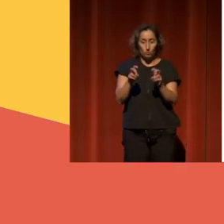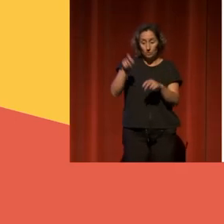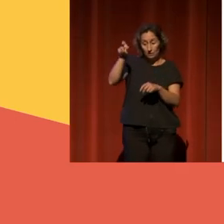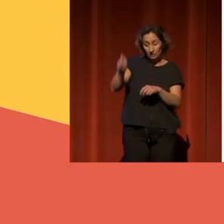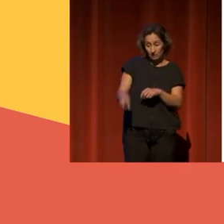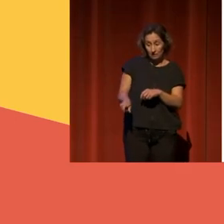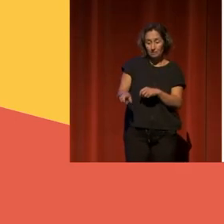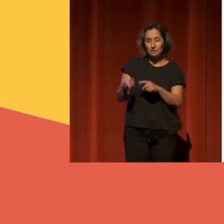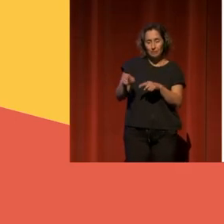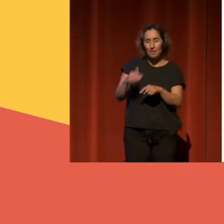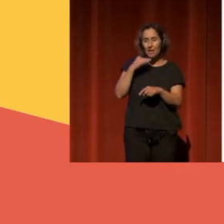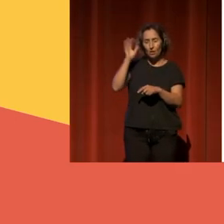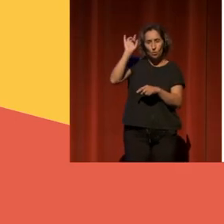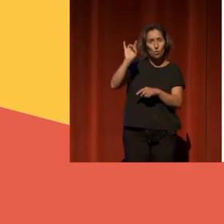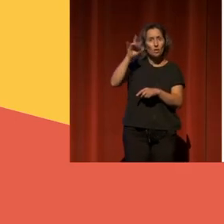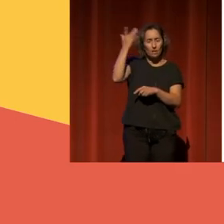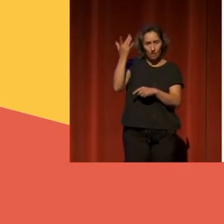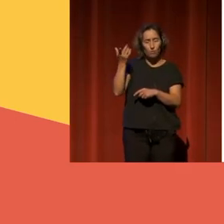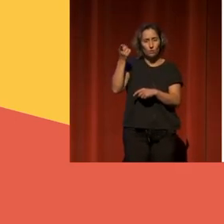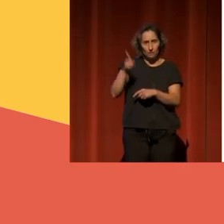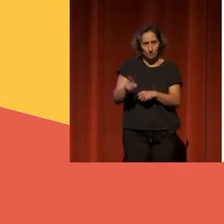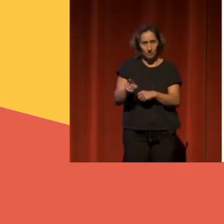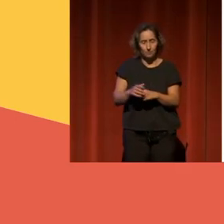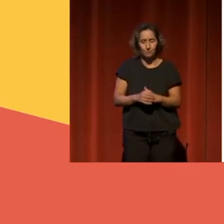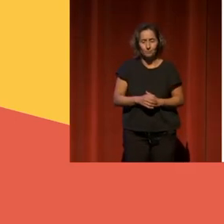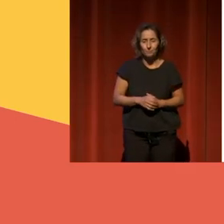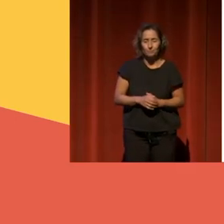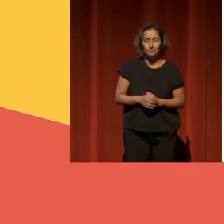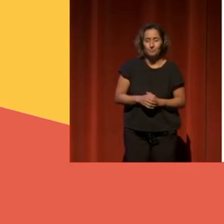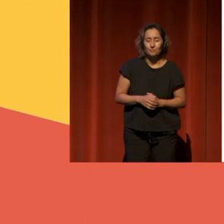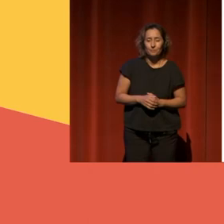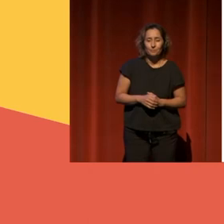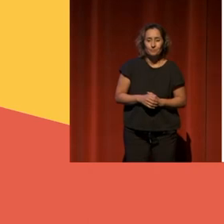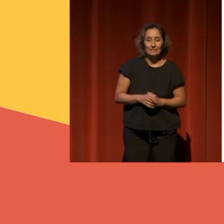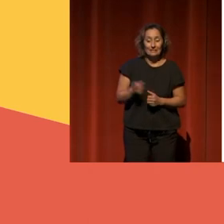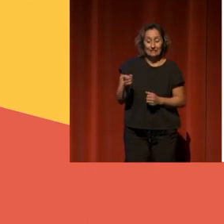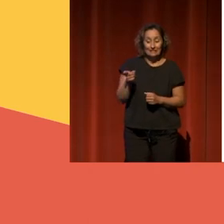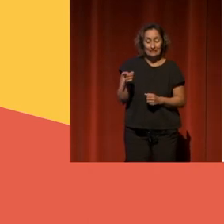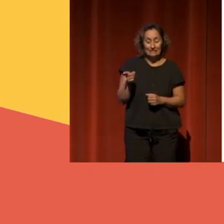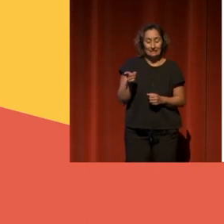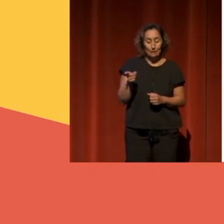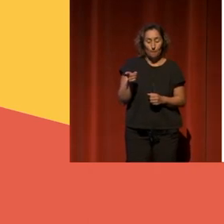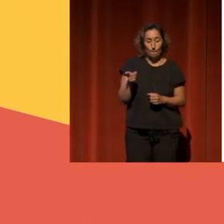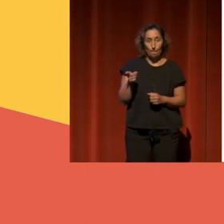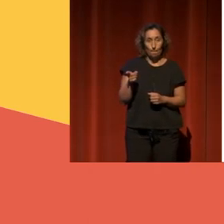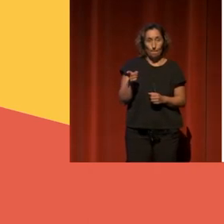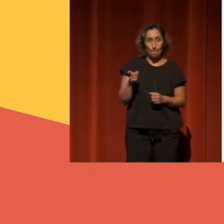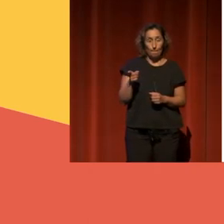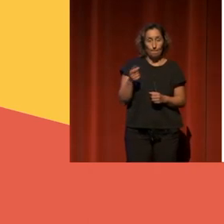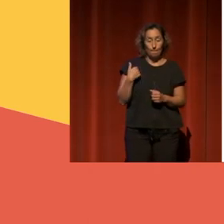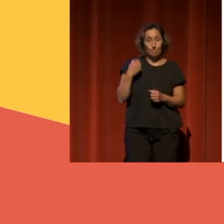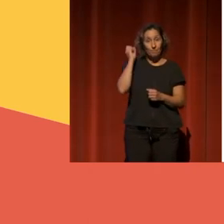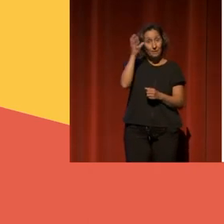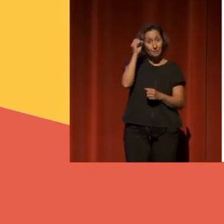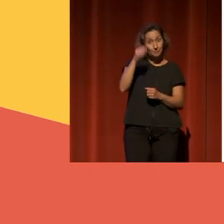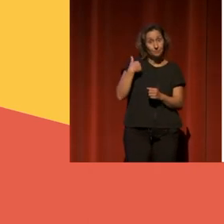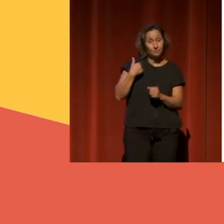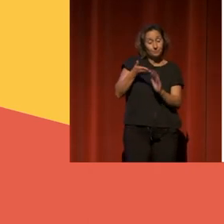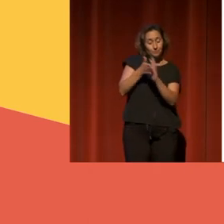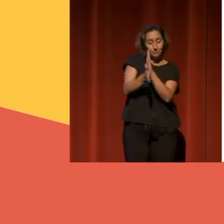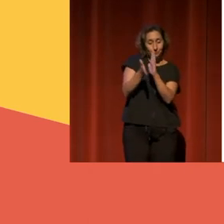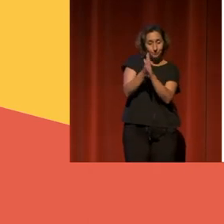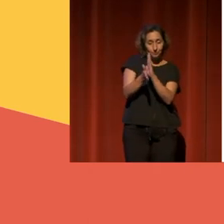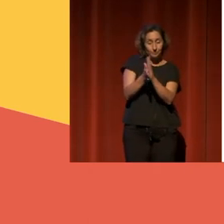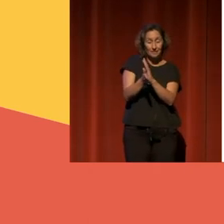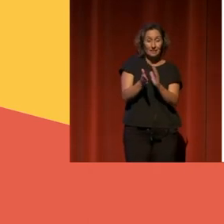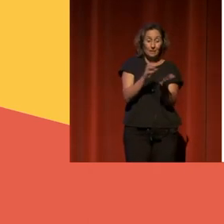creador. Bueno, pues un poco en ese sentido voy a hacer mi intervención mostrando cómo